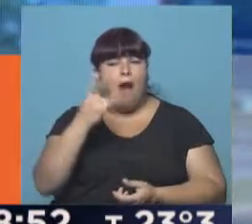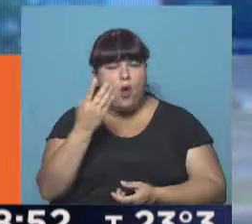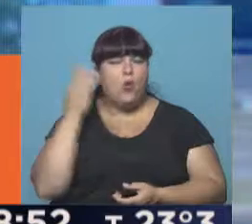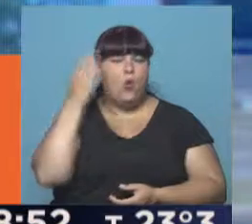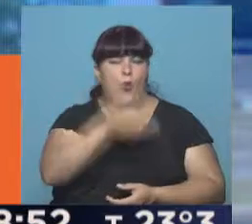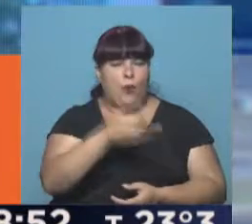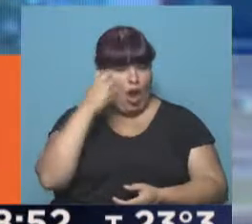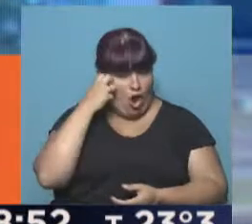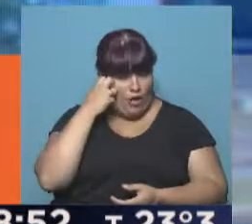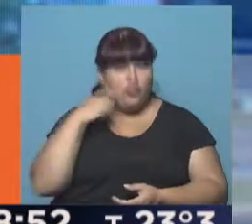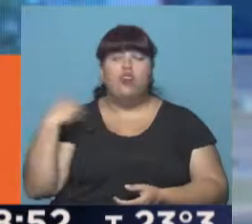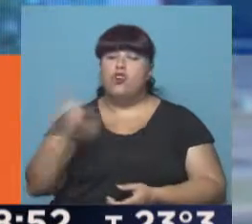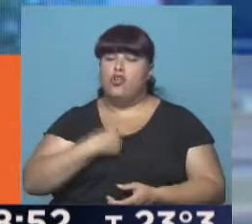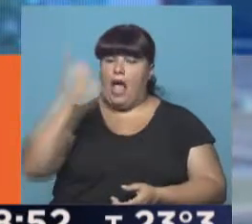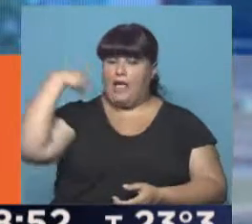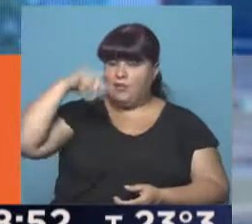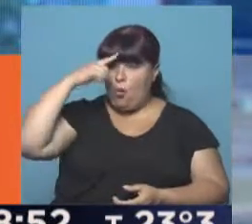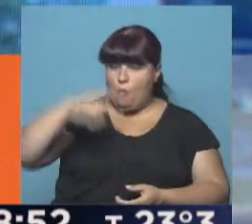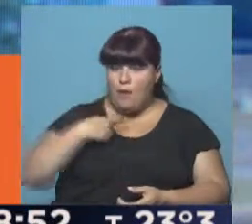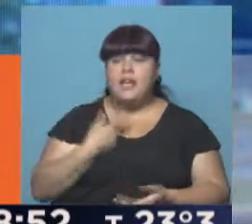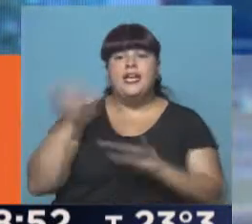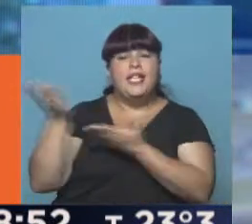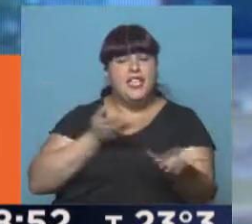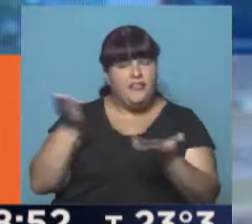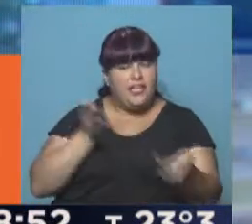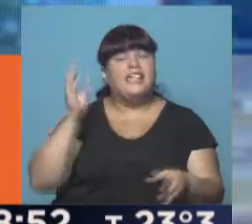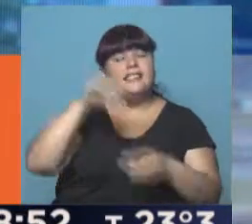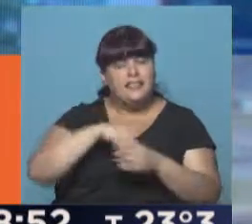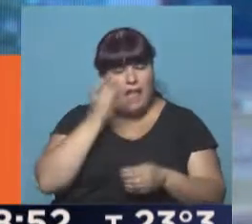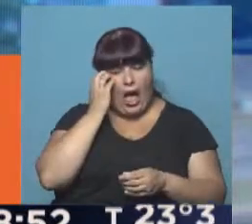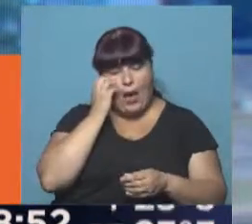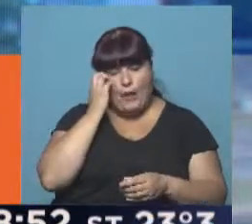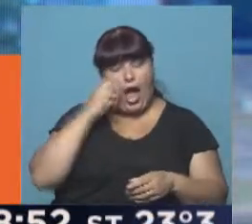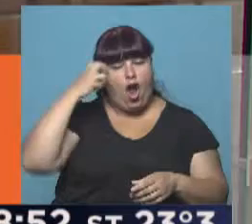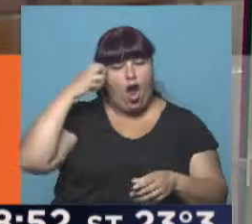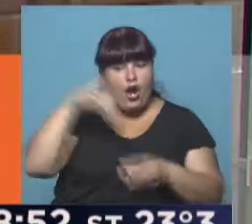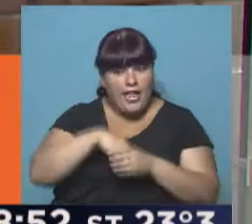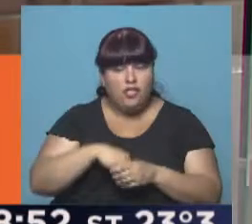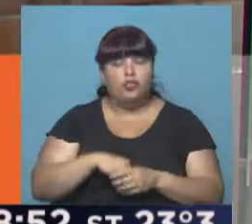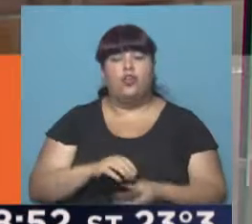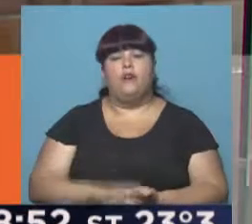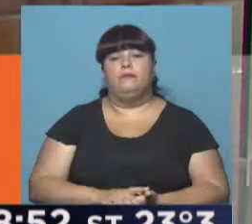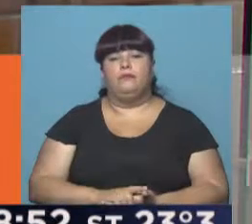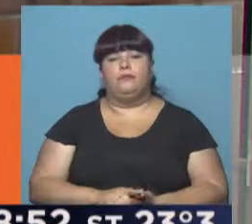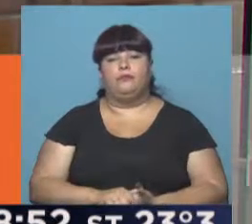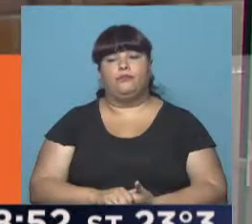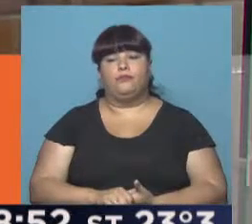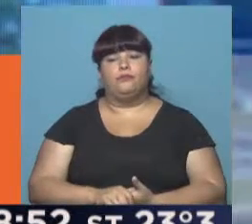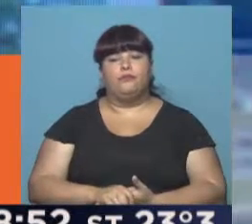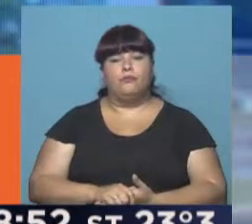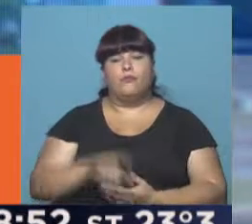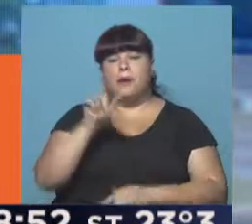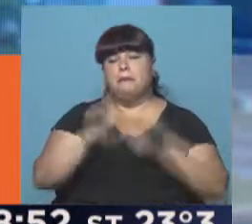congreso nosotros hace un mes habíamos invitado y estuvieron en el congreso unas